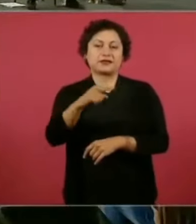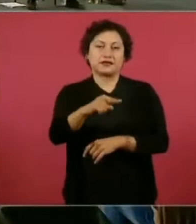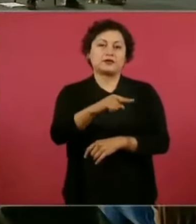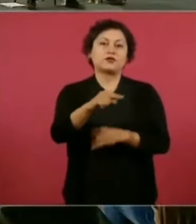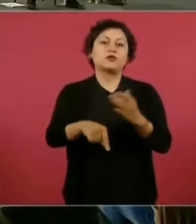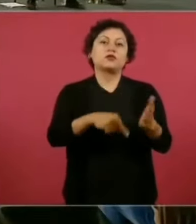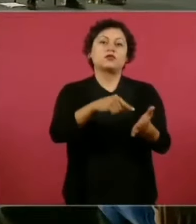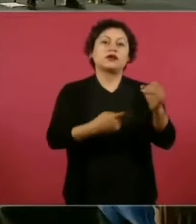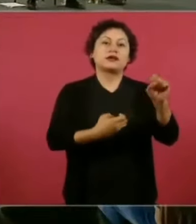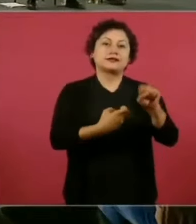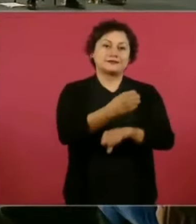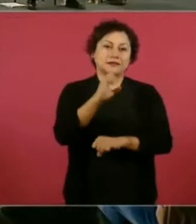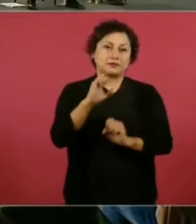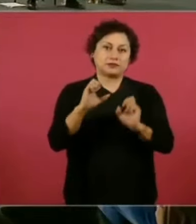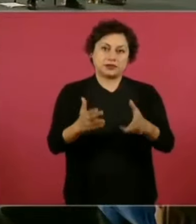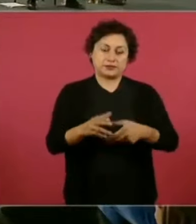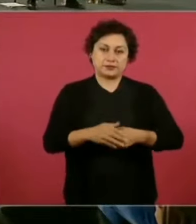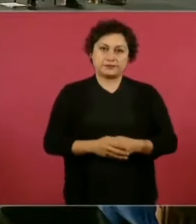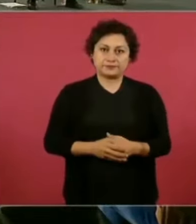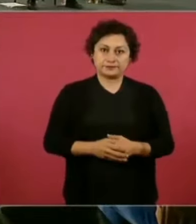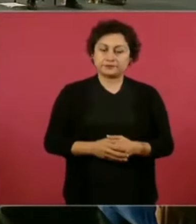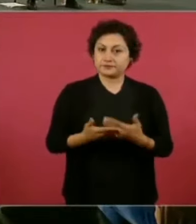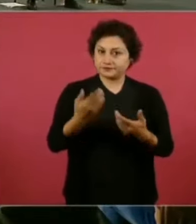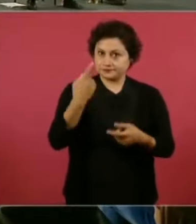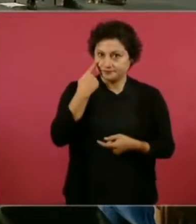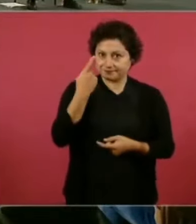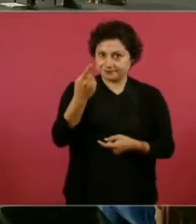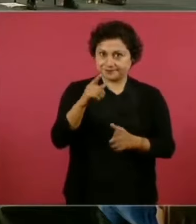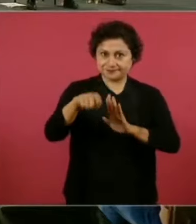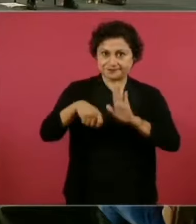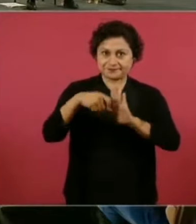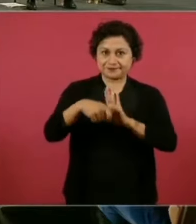de Chiapas. Entonces, si podemos pasar el video.